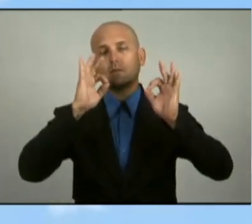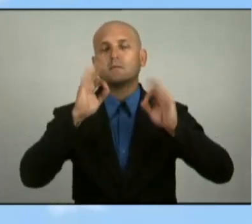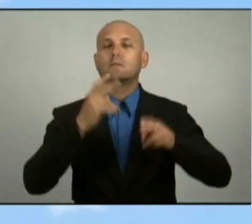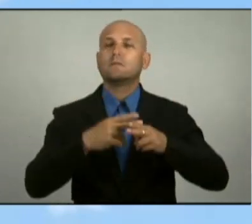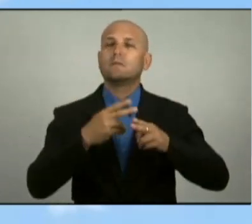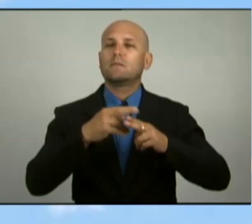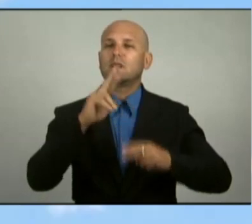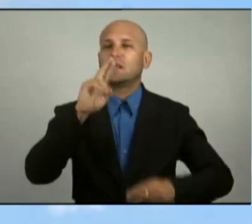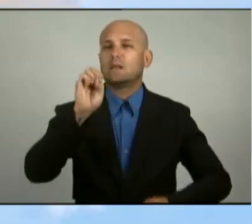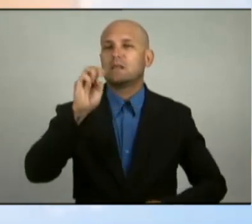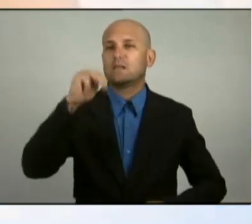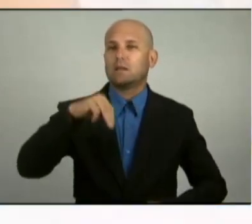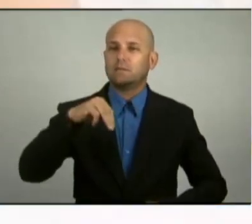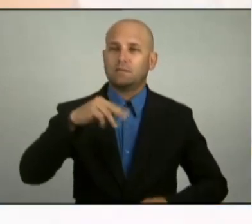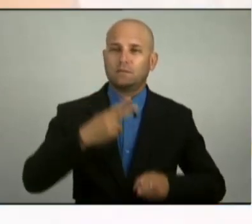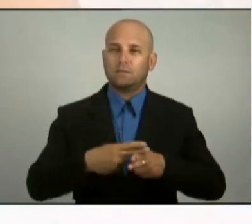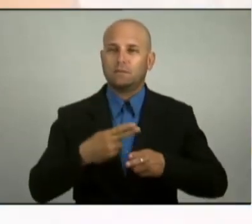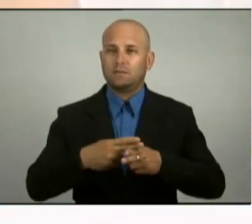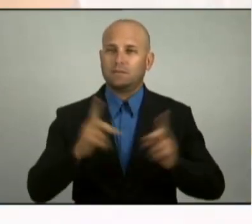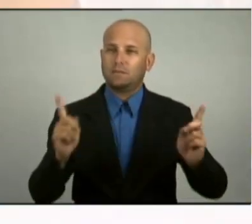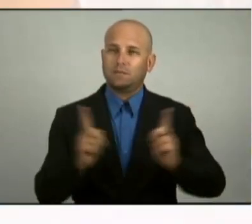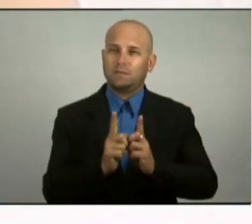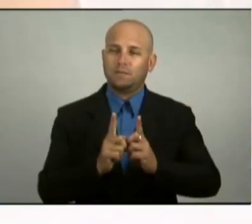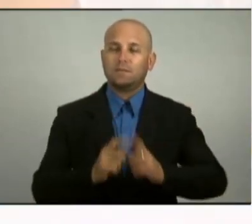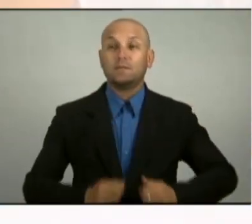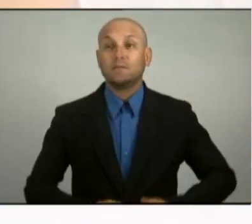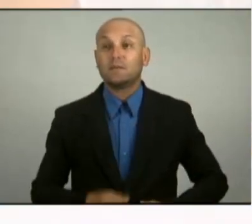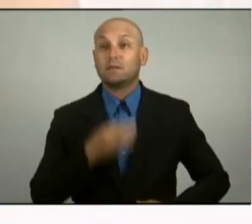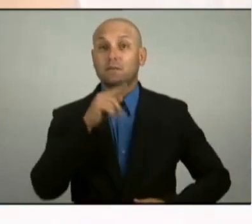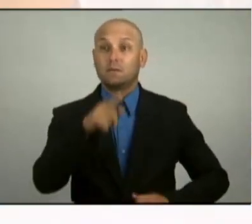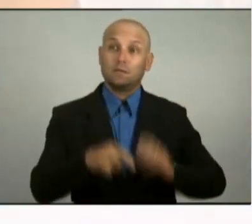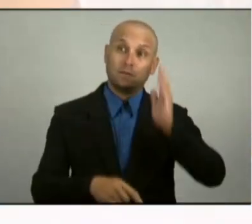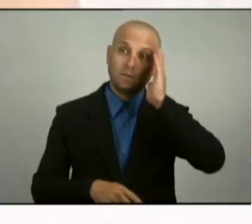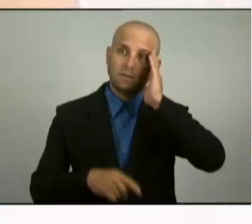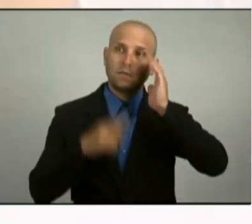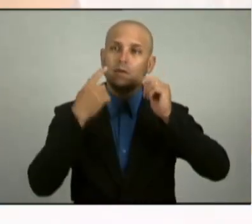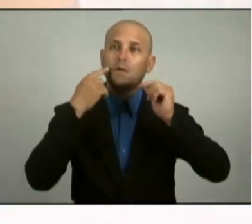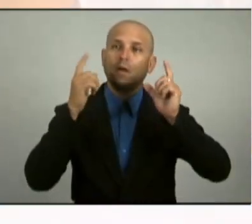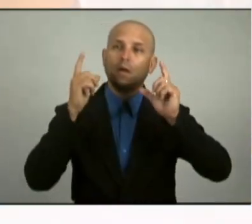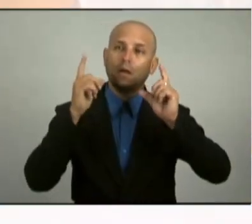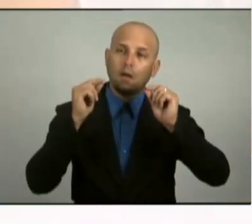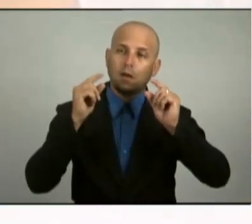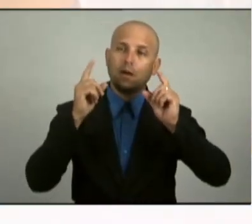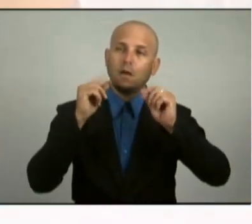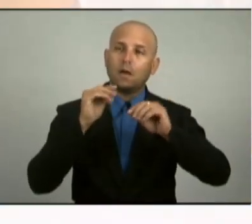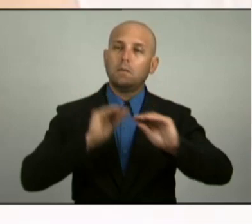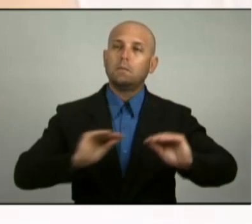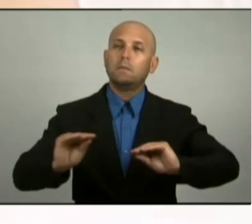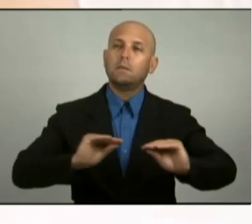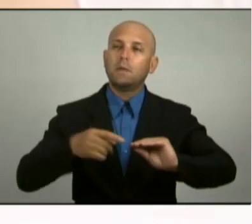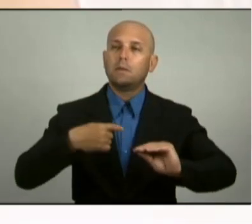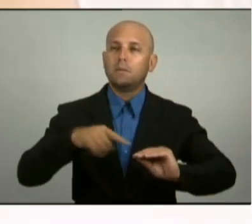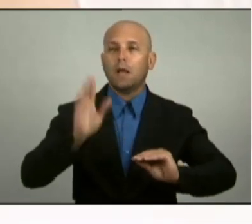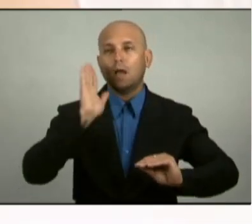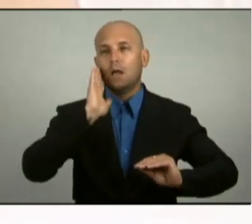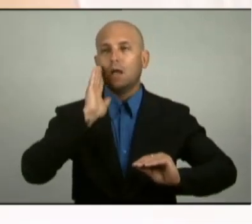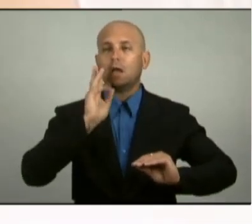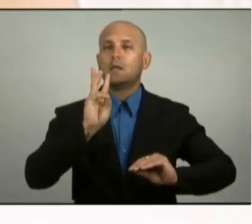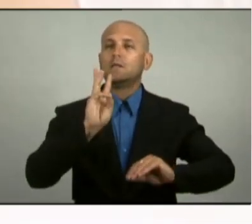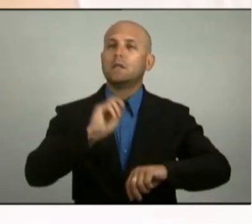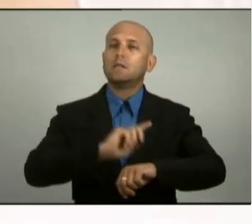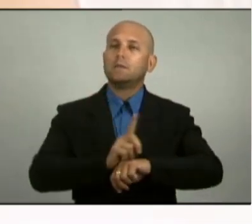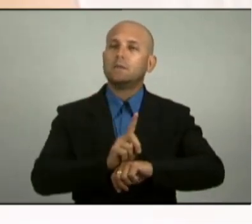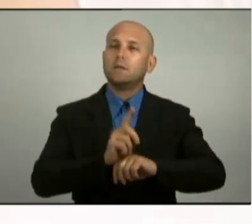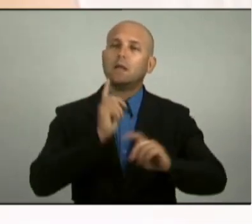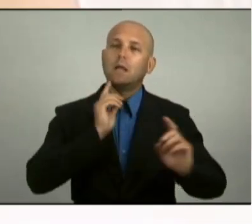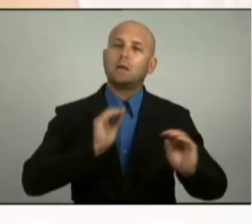inglés cuando vamos a dormir en primer lugar se produce un estado de adormecimiento o prue cuya duración suele ser de una media hora y durante